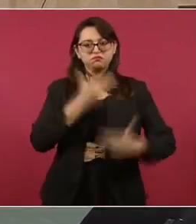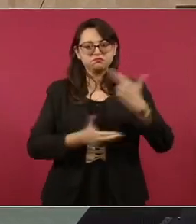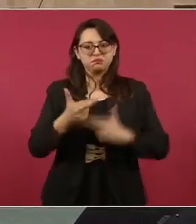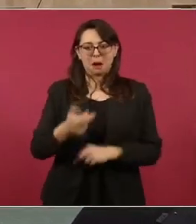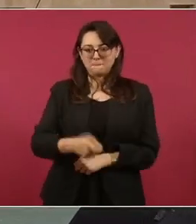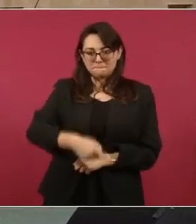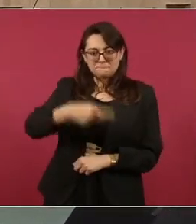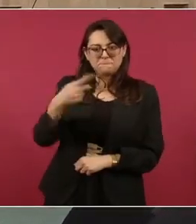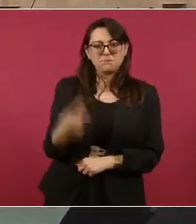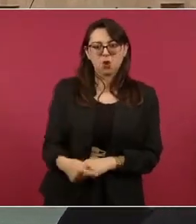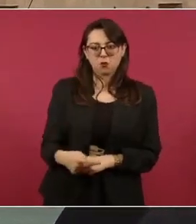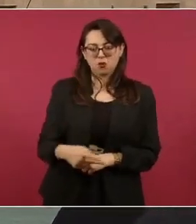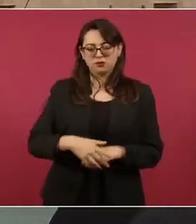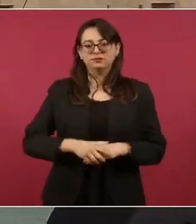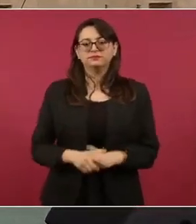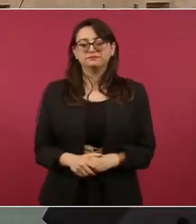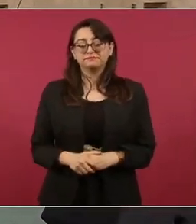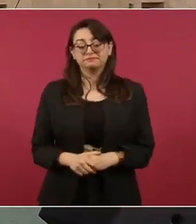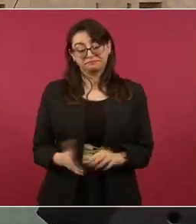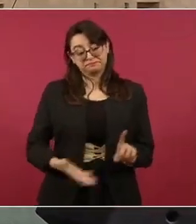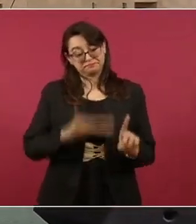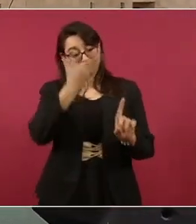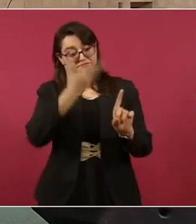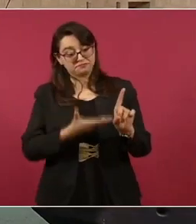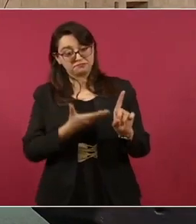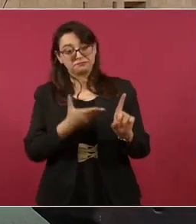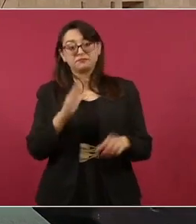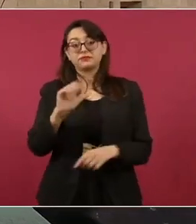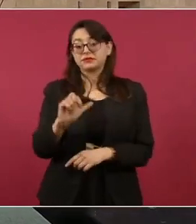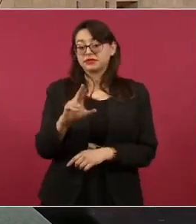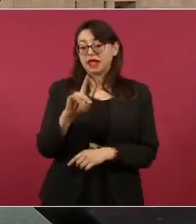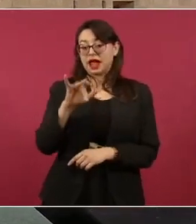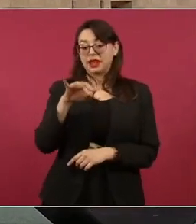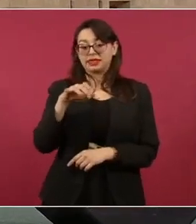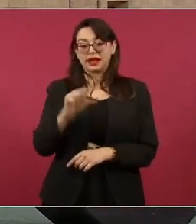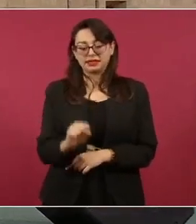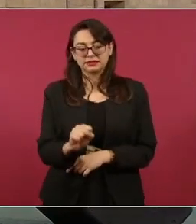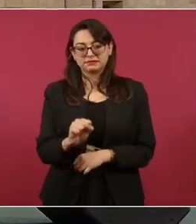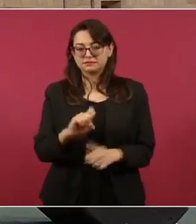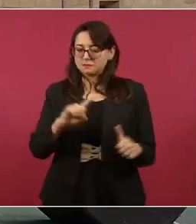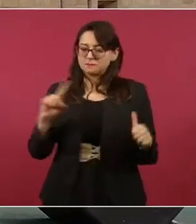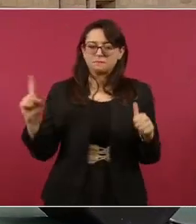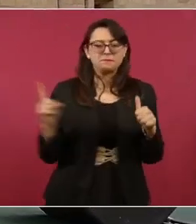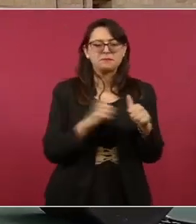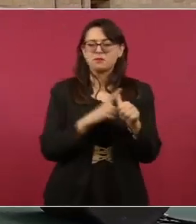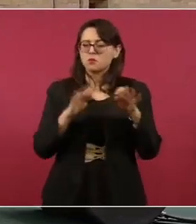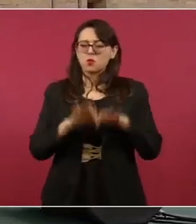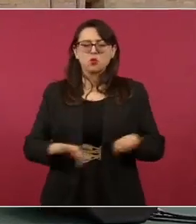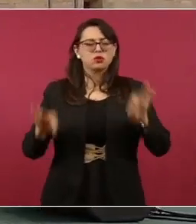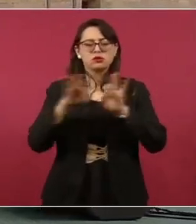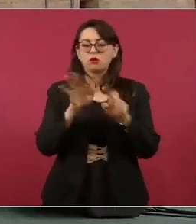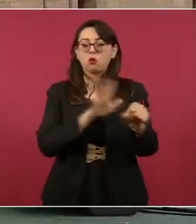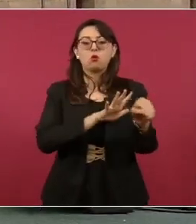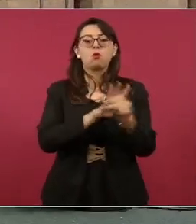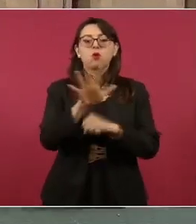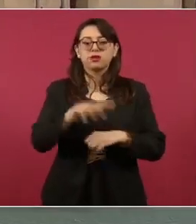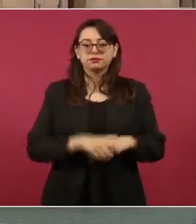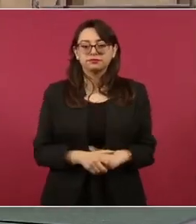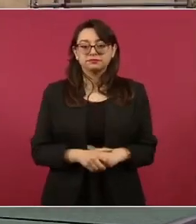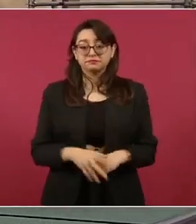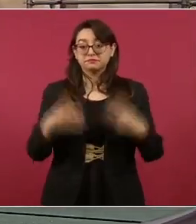lo primero fue la atención a las demandas económicas y sociales